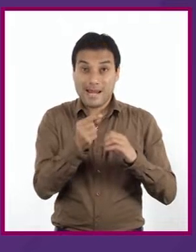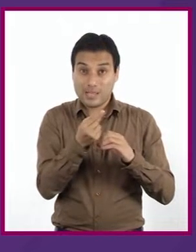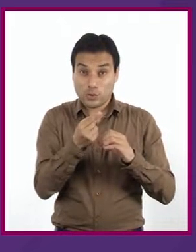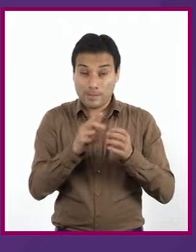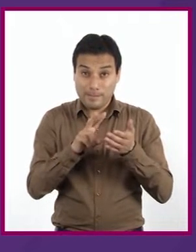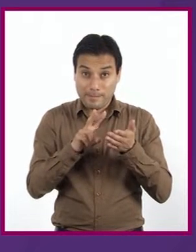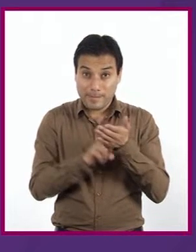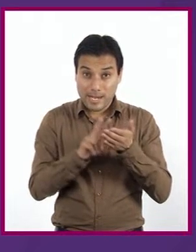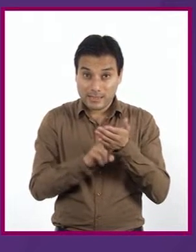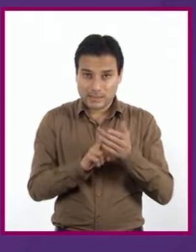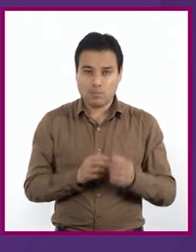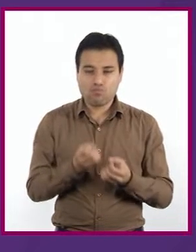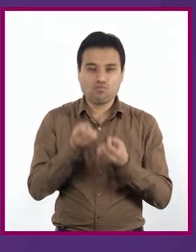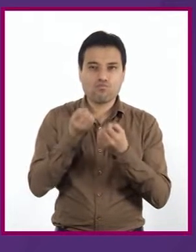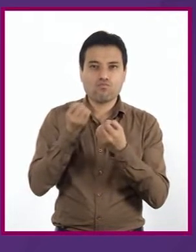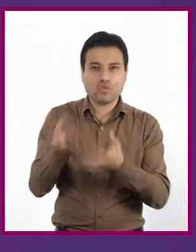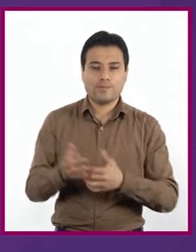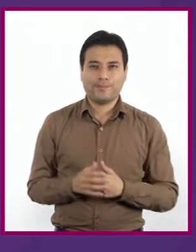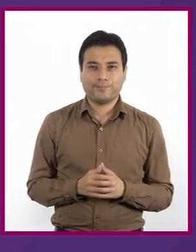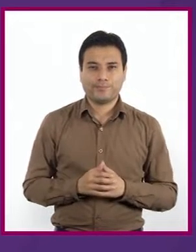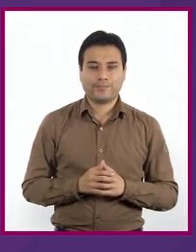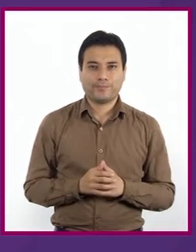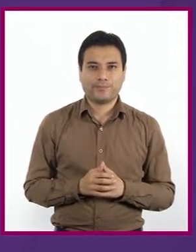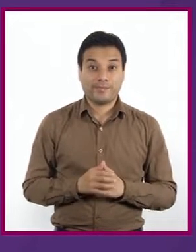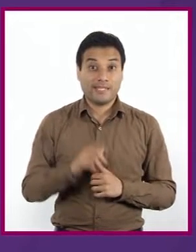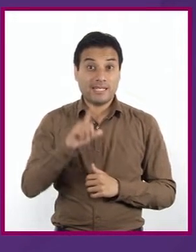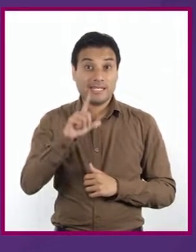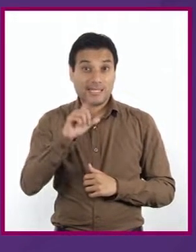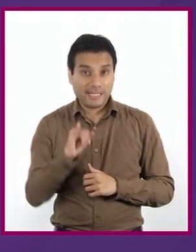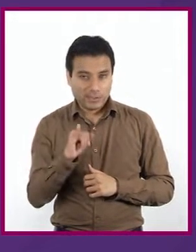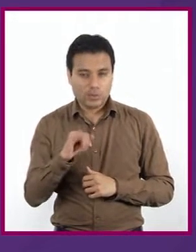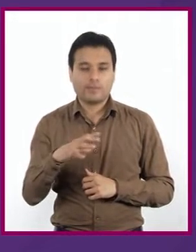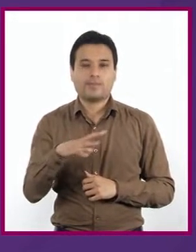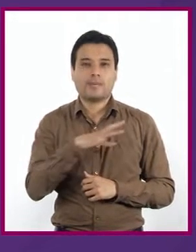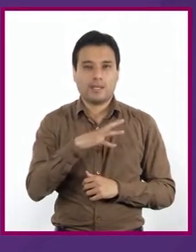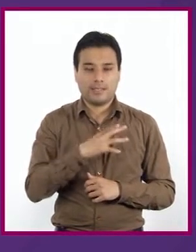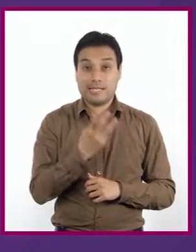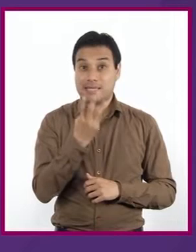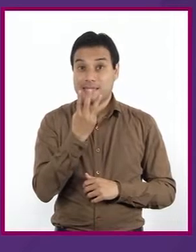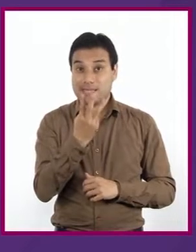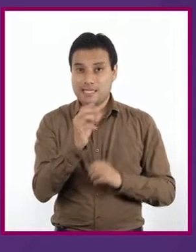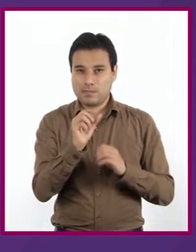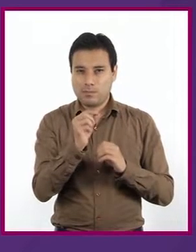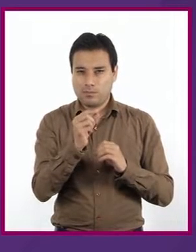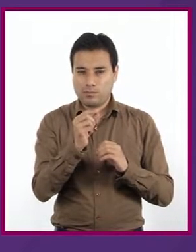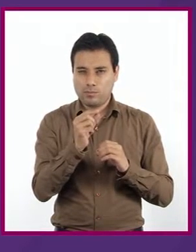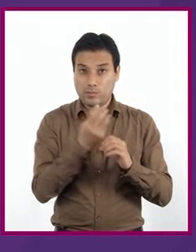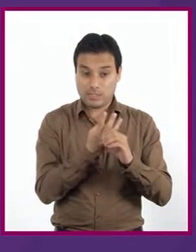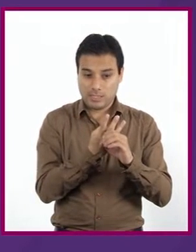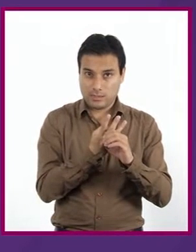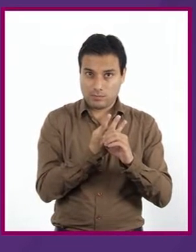de modo que quedan en el átomo de litio 3 protones con carga positiva y 2